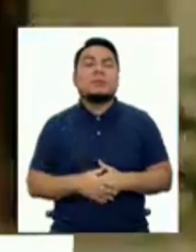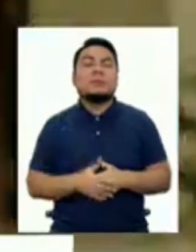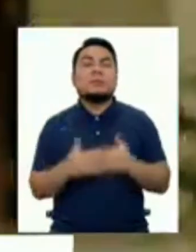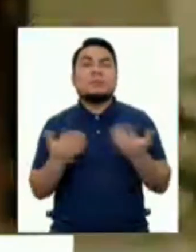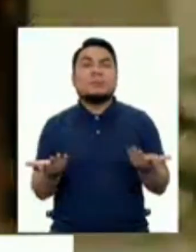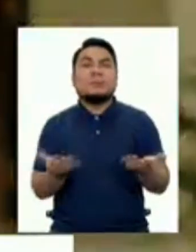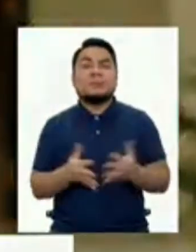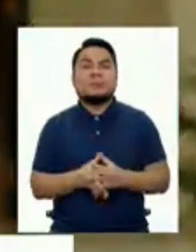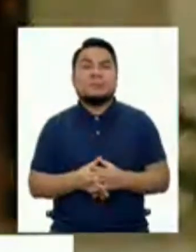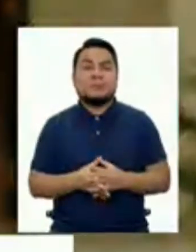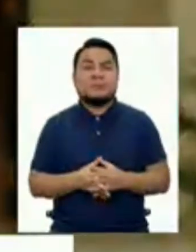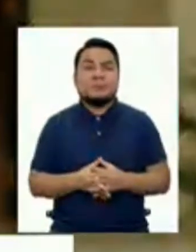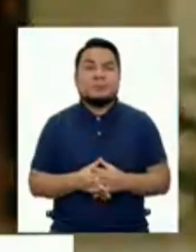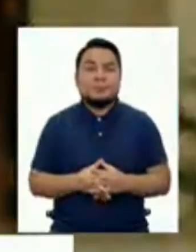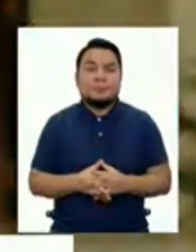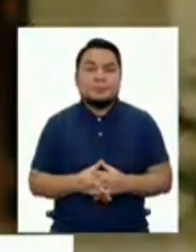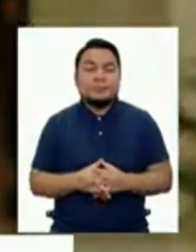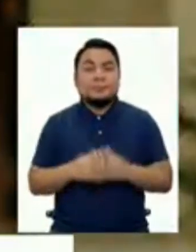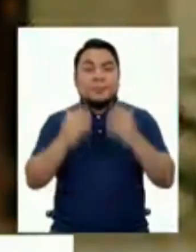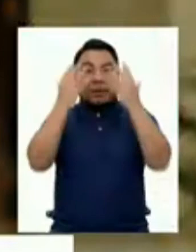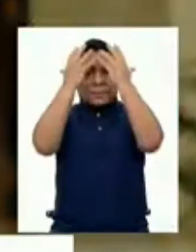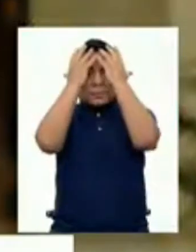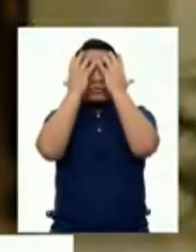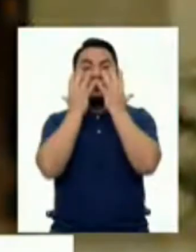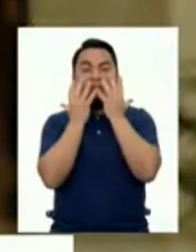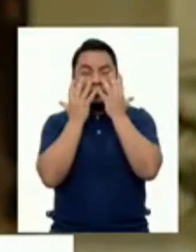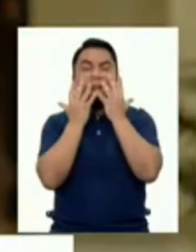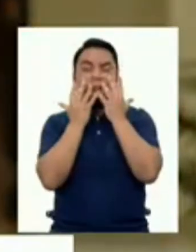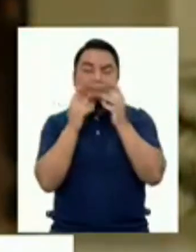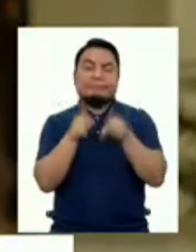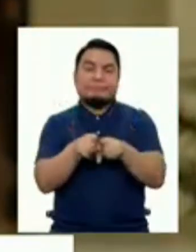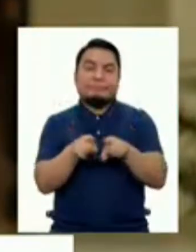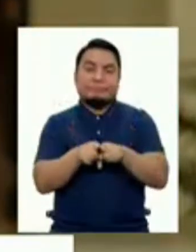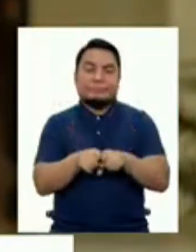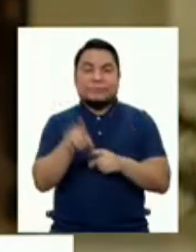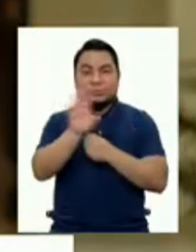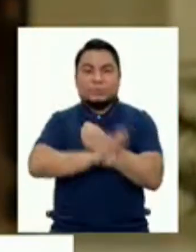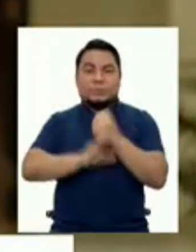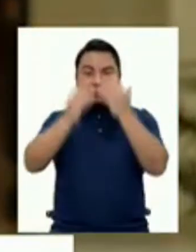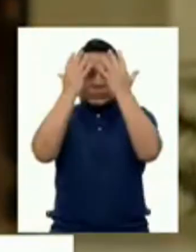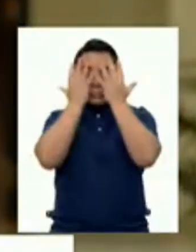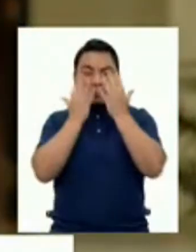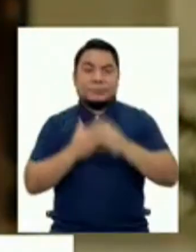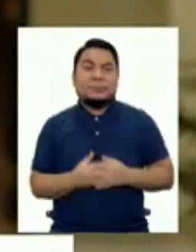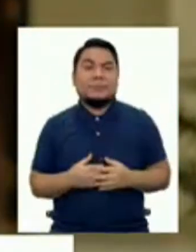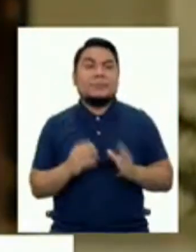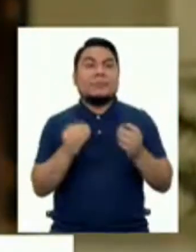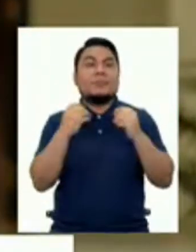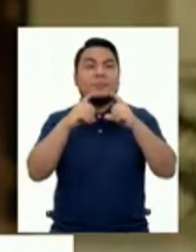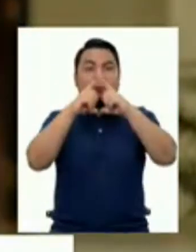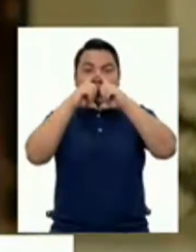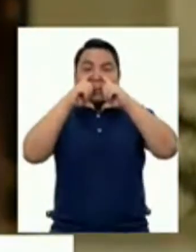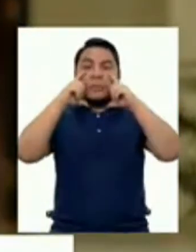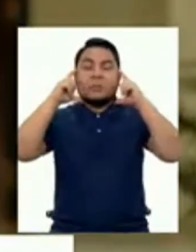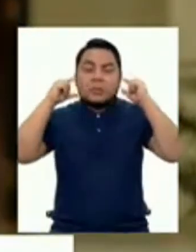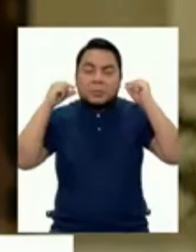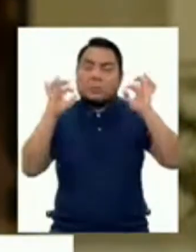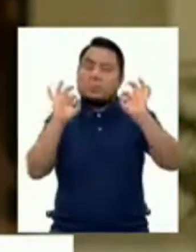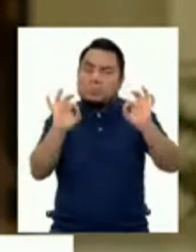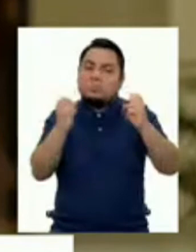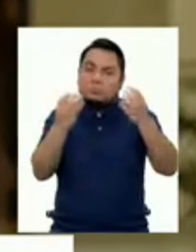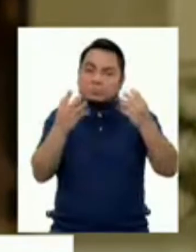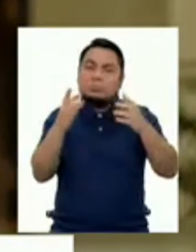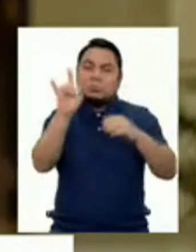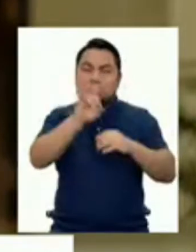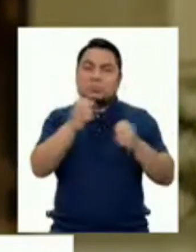de protectores faciales. La mascarilla es de suma utilidad y